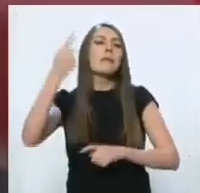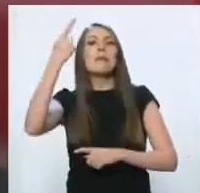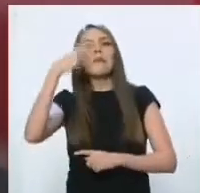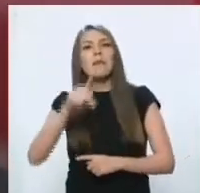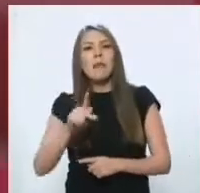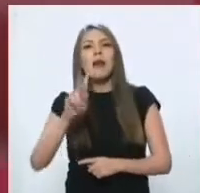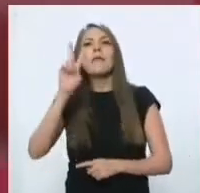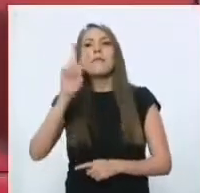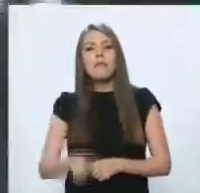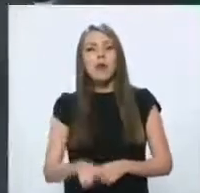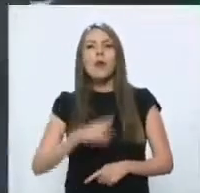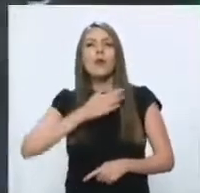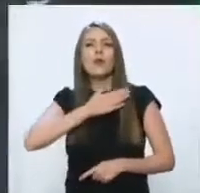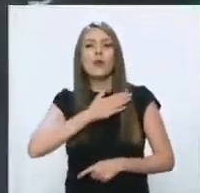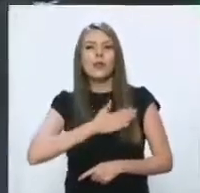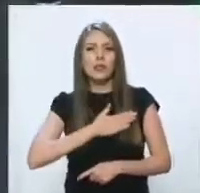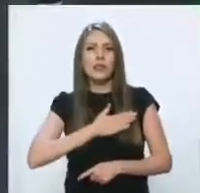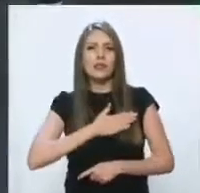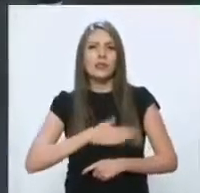haya justicia.